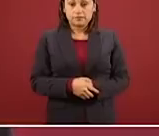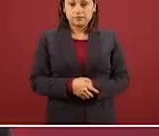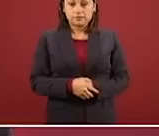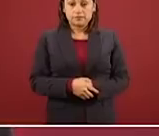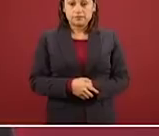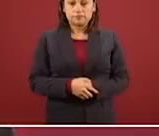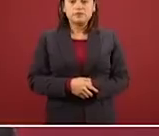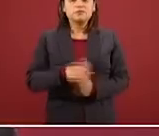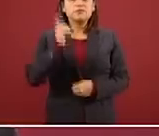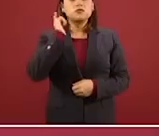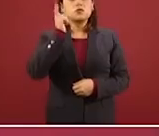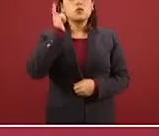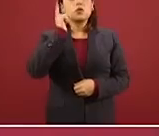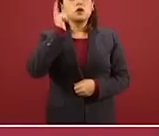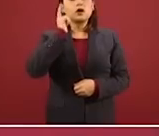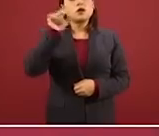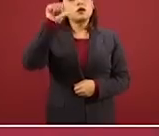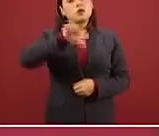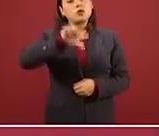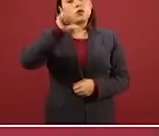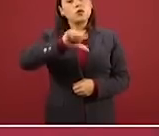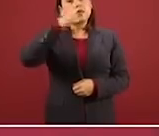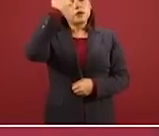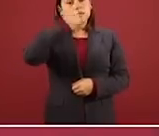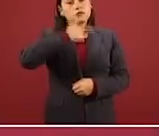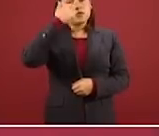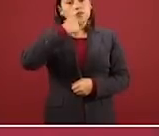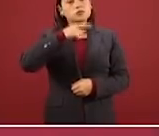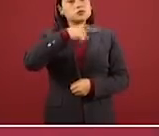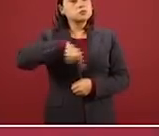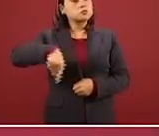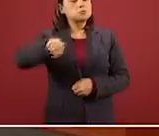se pase bien el día de hoy, la noche de hoy.